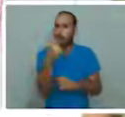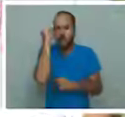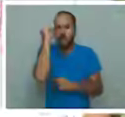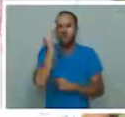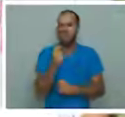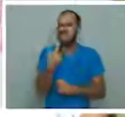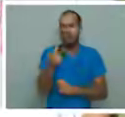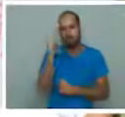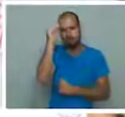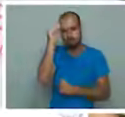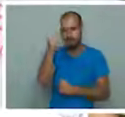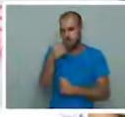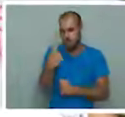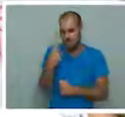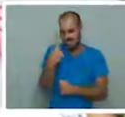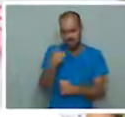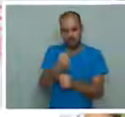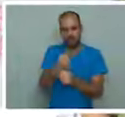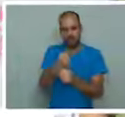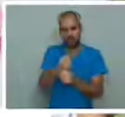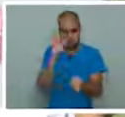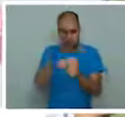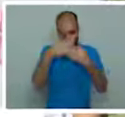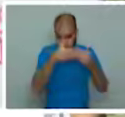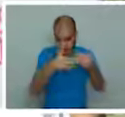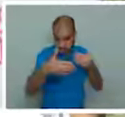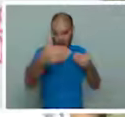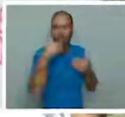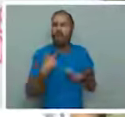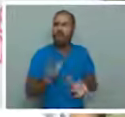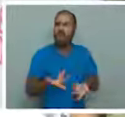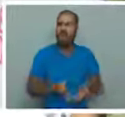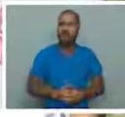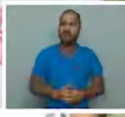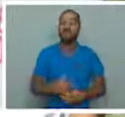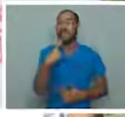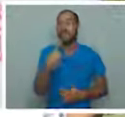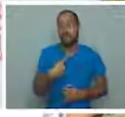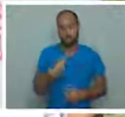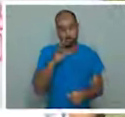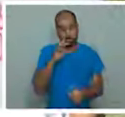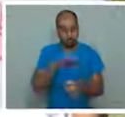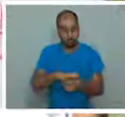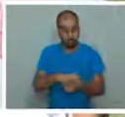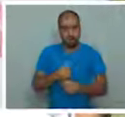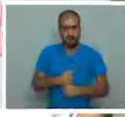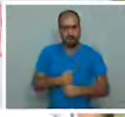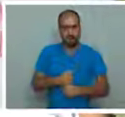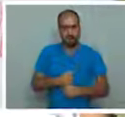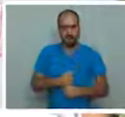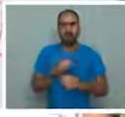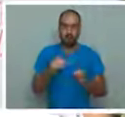bueno primeramente ya se dijo cómo está extiende la universidad a graduarme como médico y como ya médico